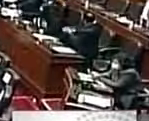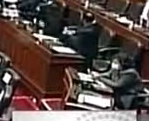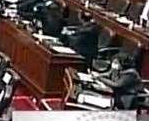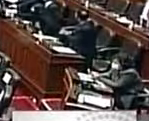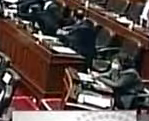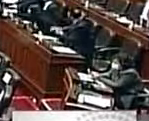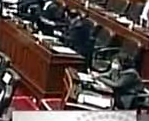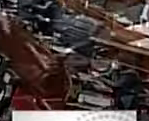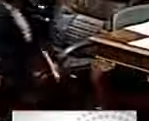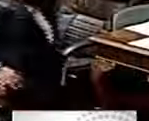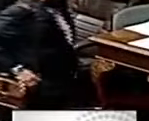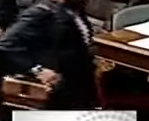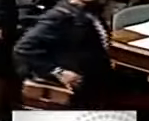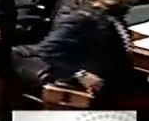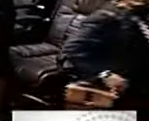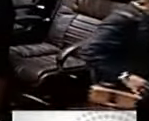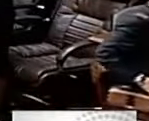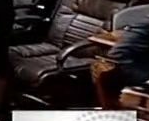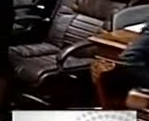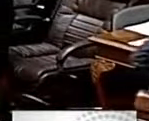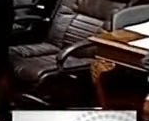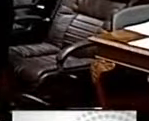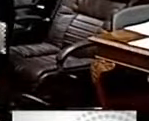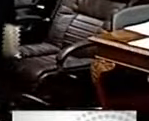cada uno de los ministros podrá